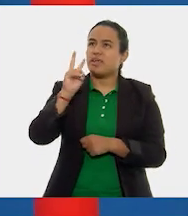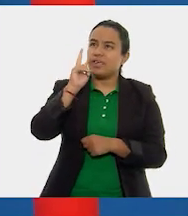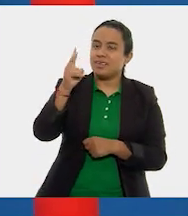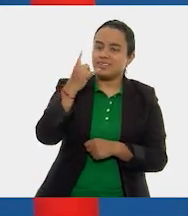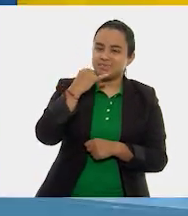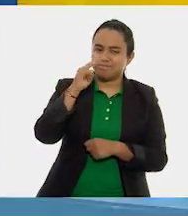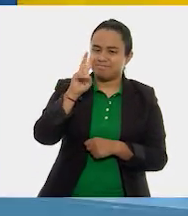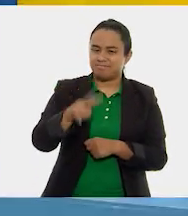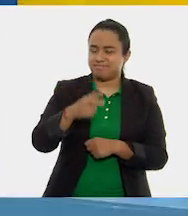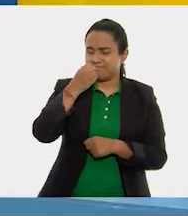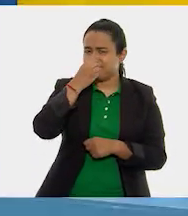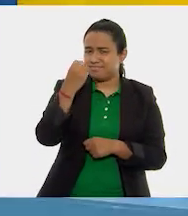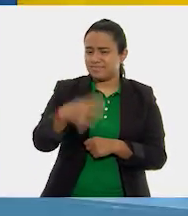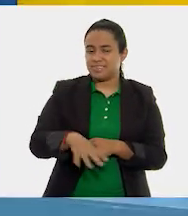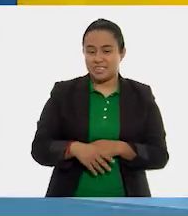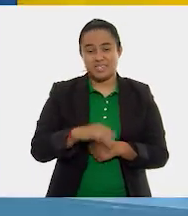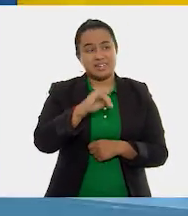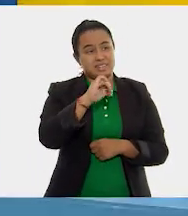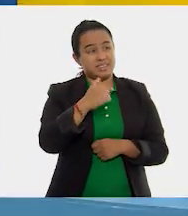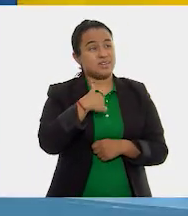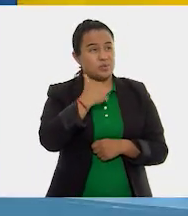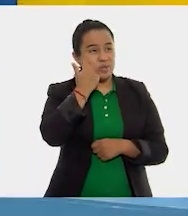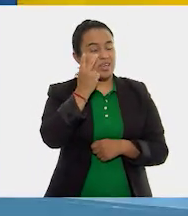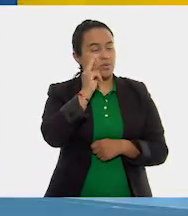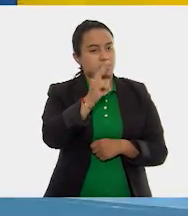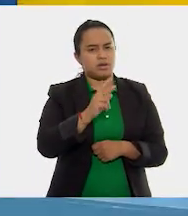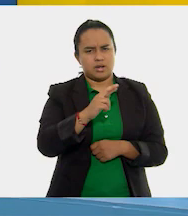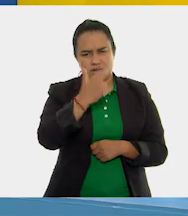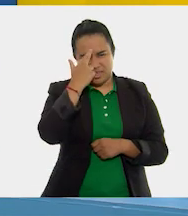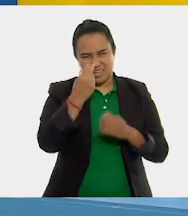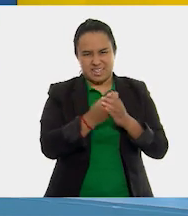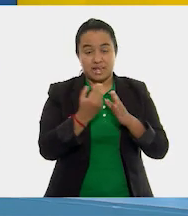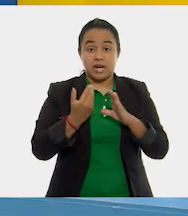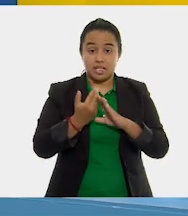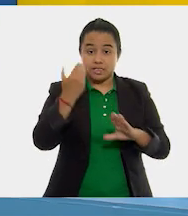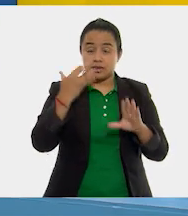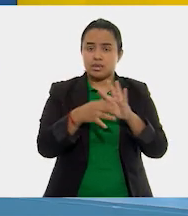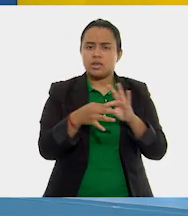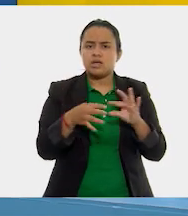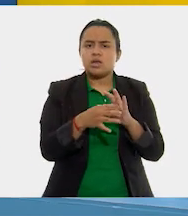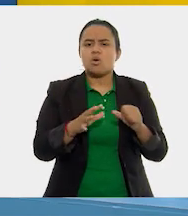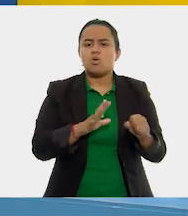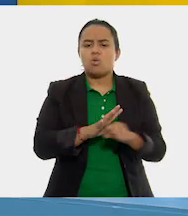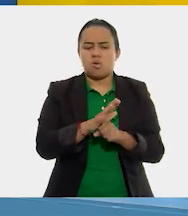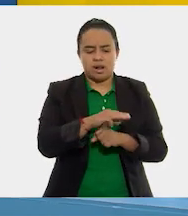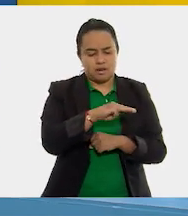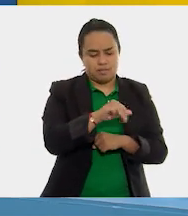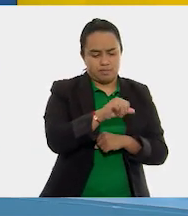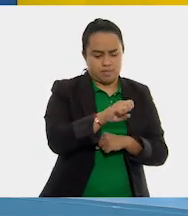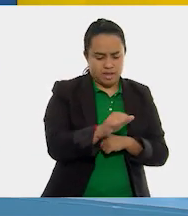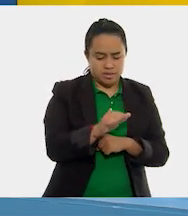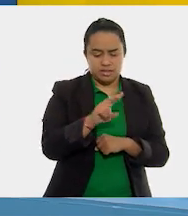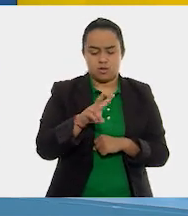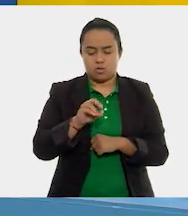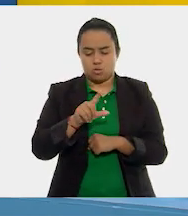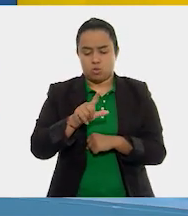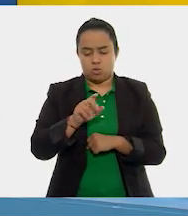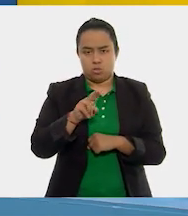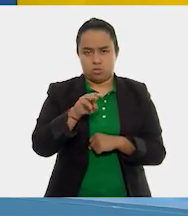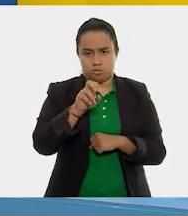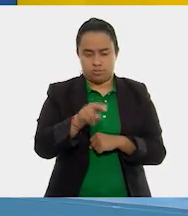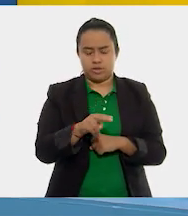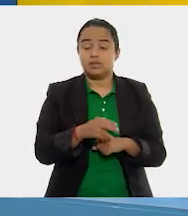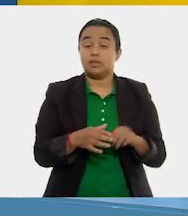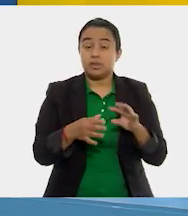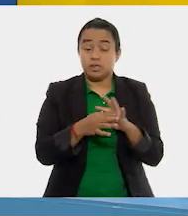estaría padrísimo. Sí, a mí también me gustaría verla. Recordemos que en la clase anterior también hablamos sobre la masa y el volumen y comentamos